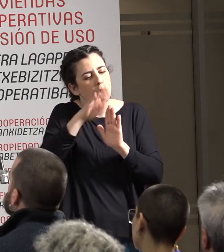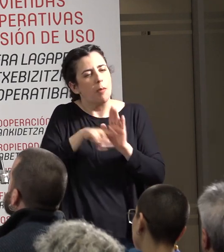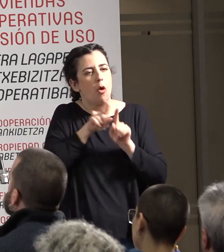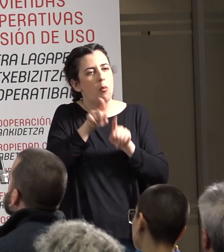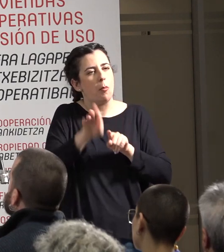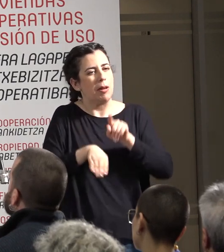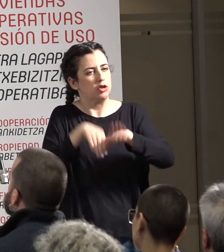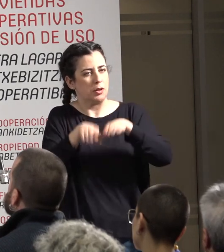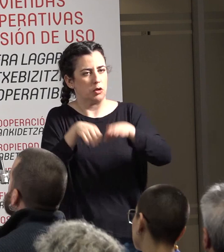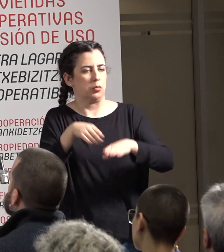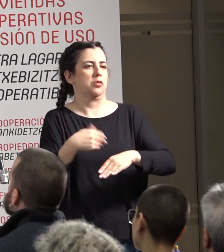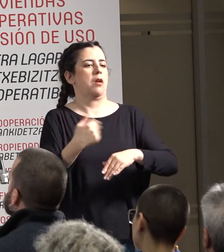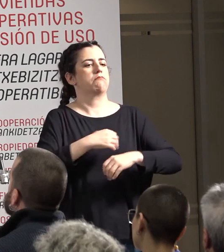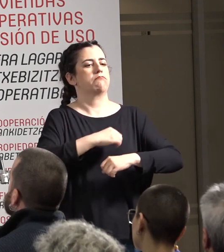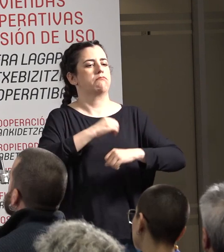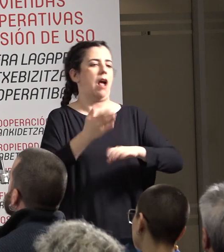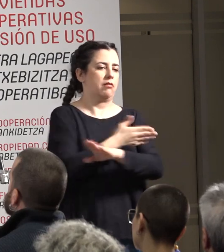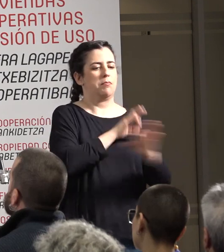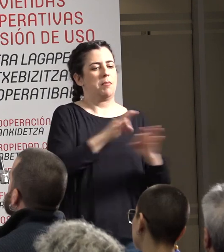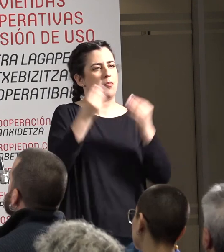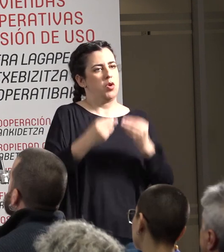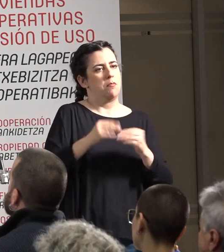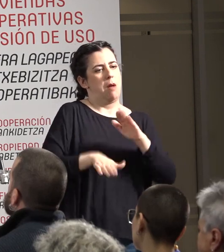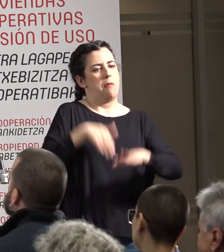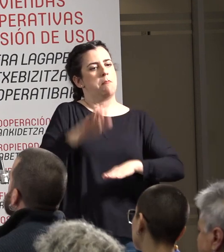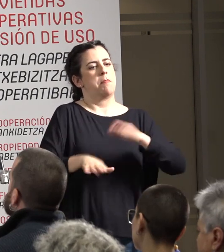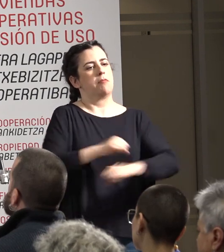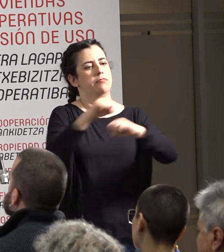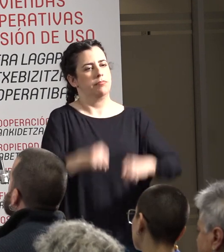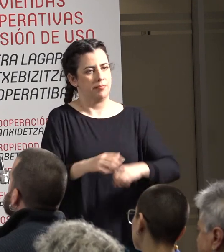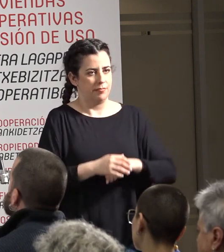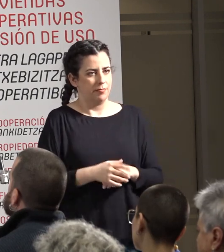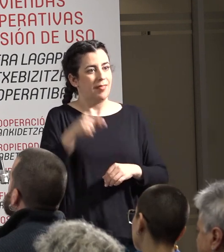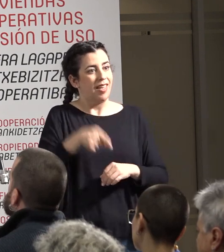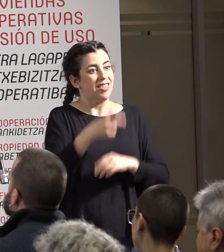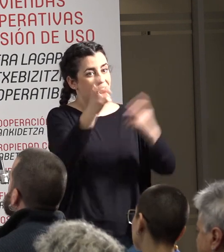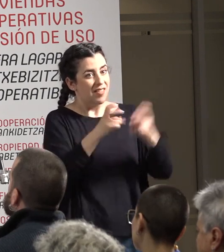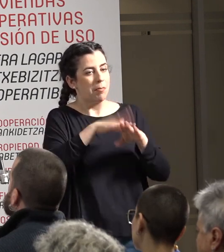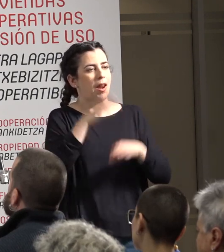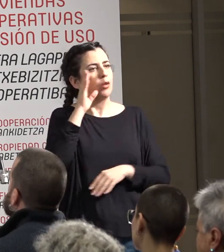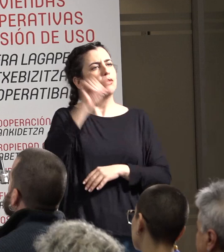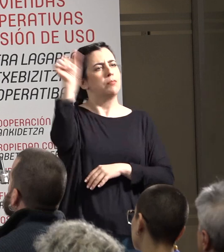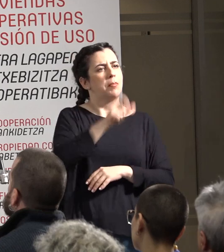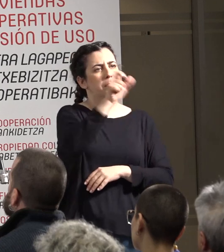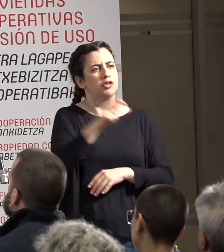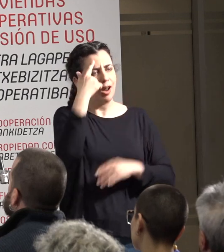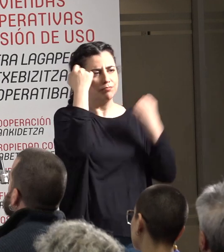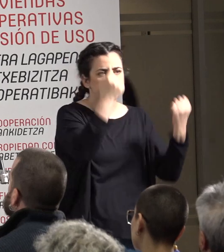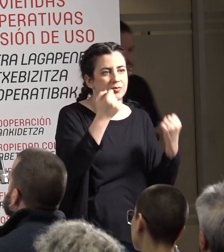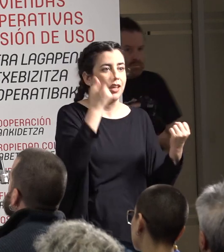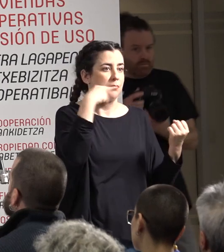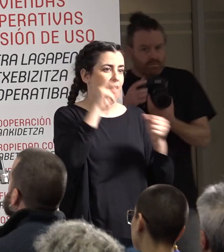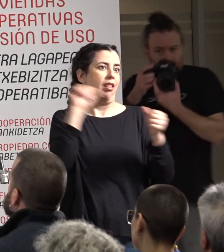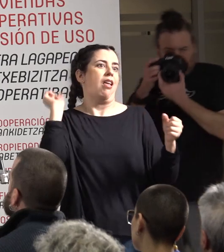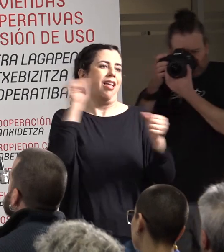aquí, porque queremos empezar a construir este programa, este mapa, escuchando a personas expertas con experiencia, valga la redundancia,